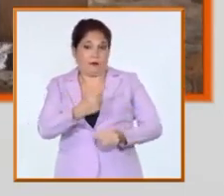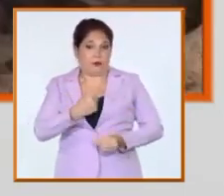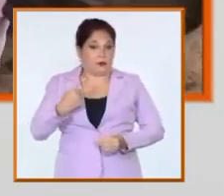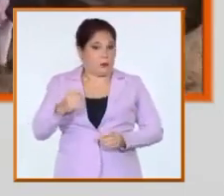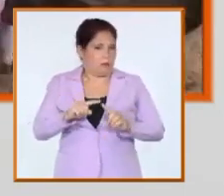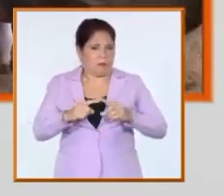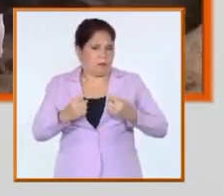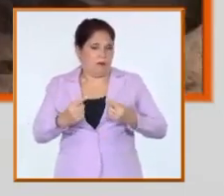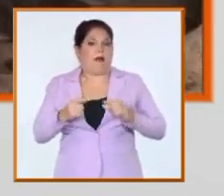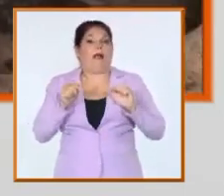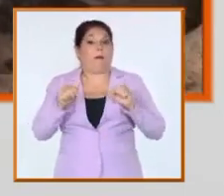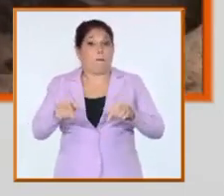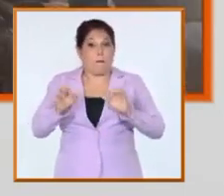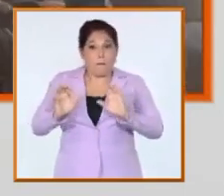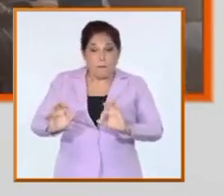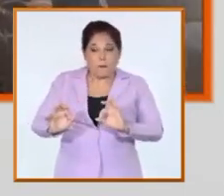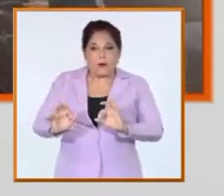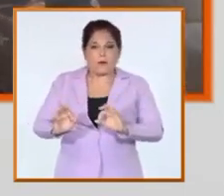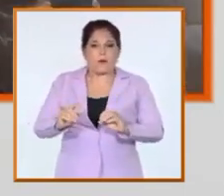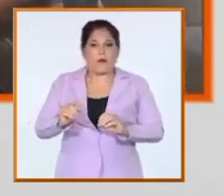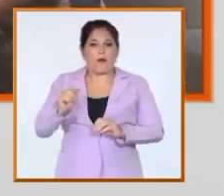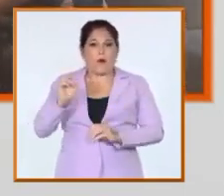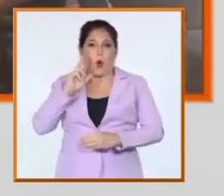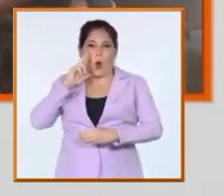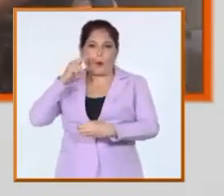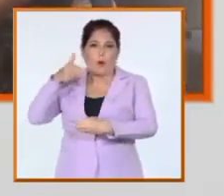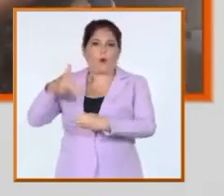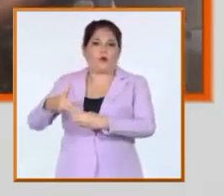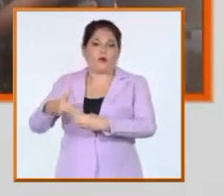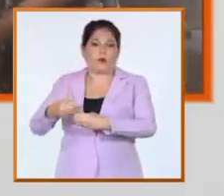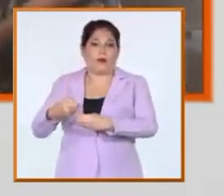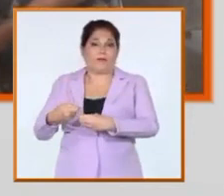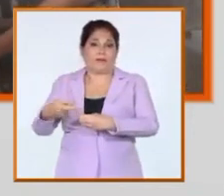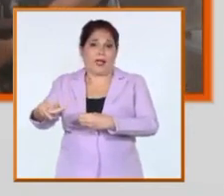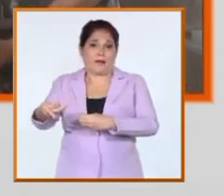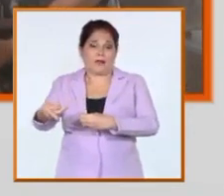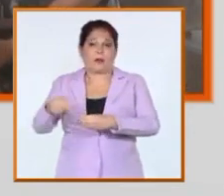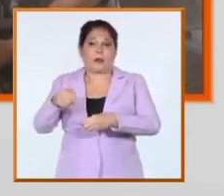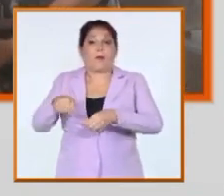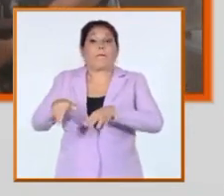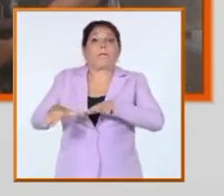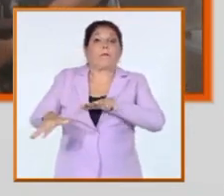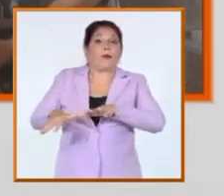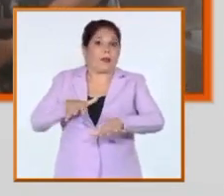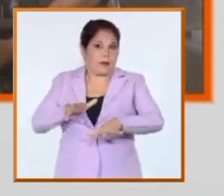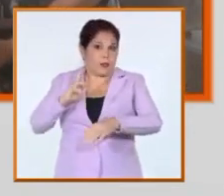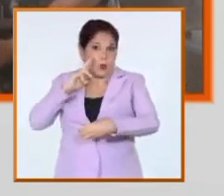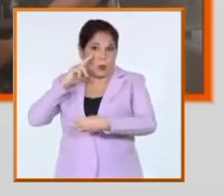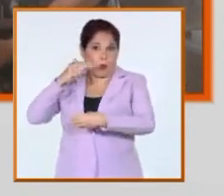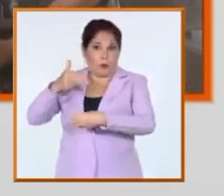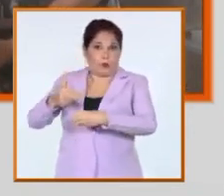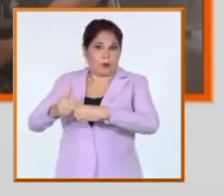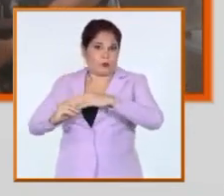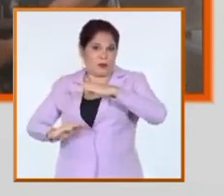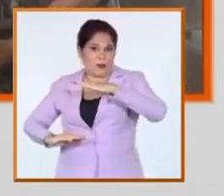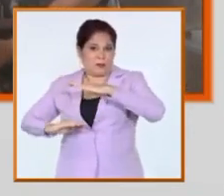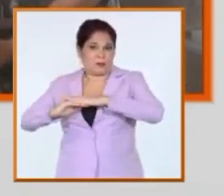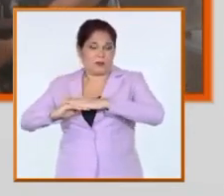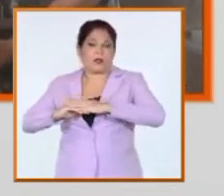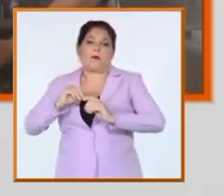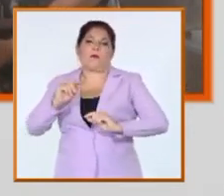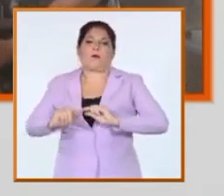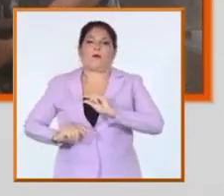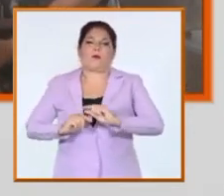porque es consumidor de combustible entonces lo que estamos preparando para en el momento que podamos dar un nivel